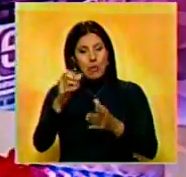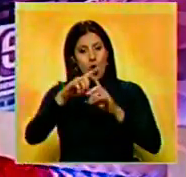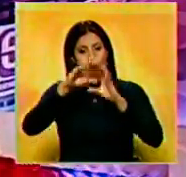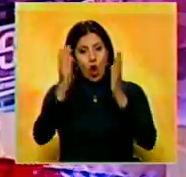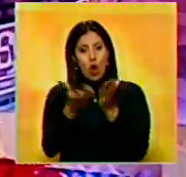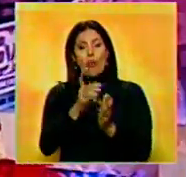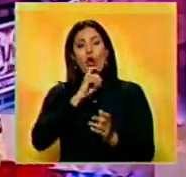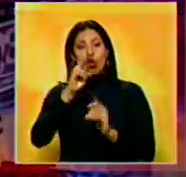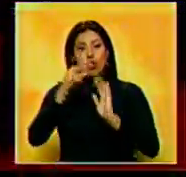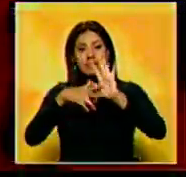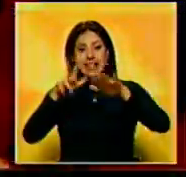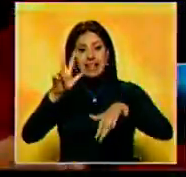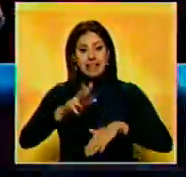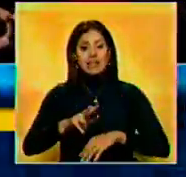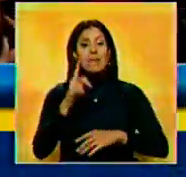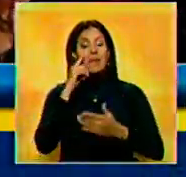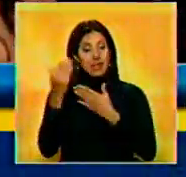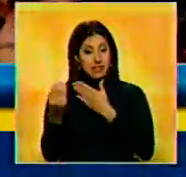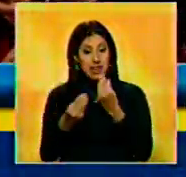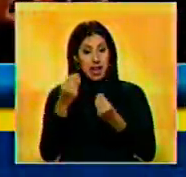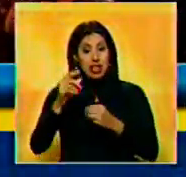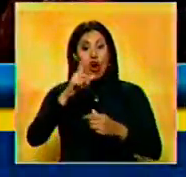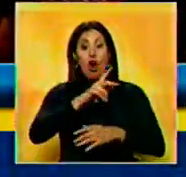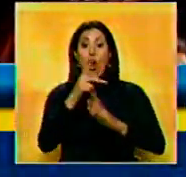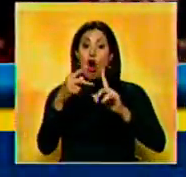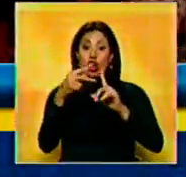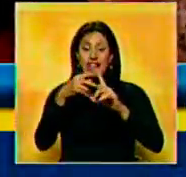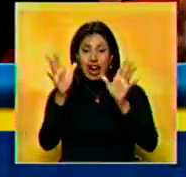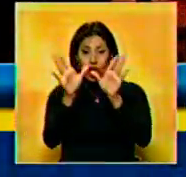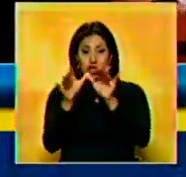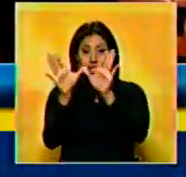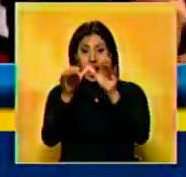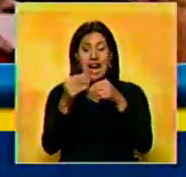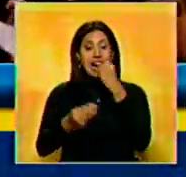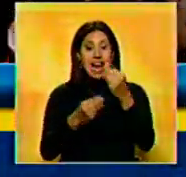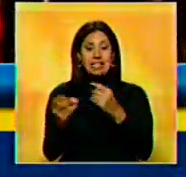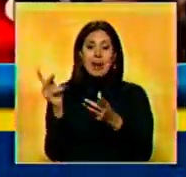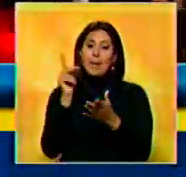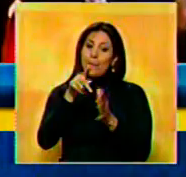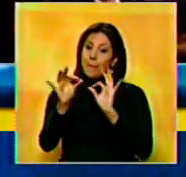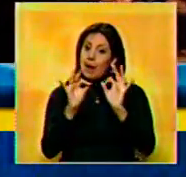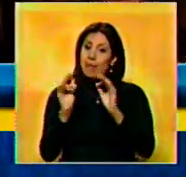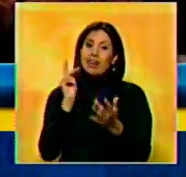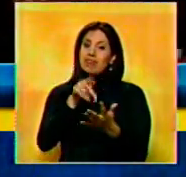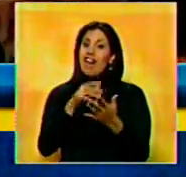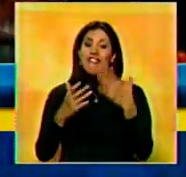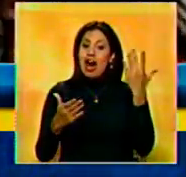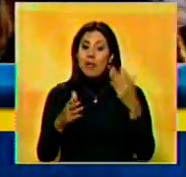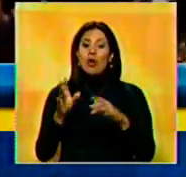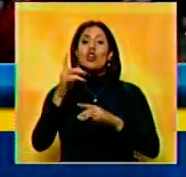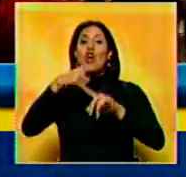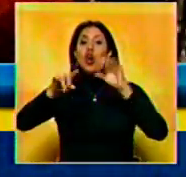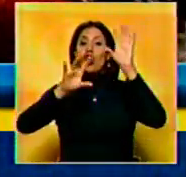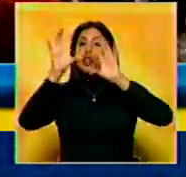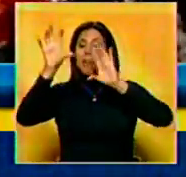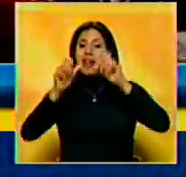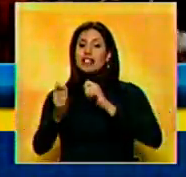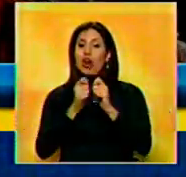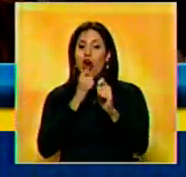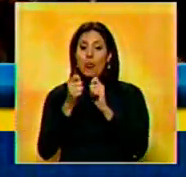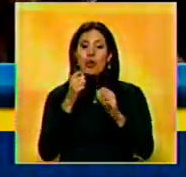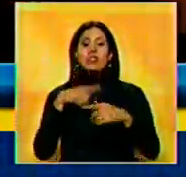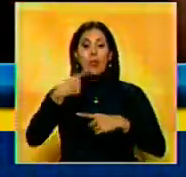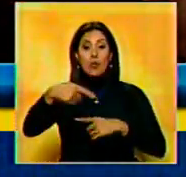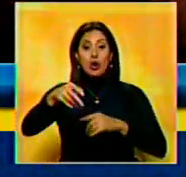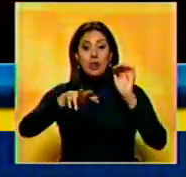de Oro 2013. El Beverly Hilton Hotel de la ciudad de Los Ángeles se prepara para recibir a las estrellas y a la prensa extranjera de Hollywood el